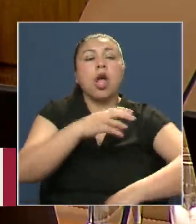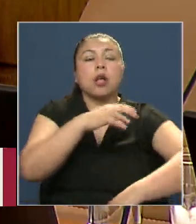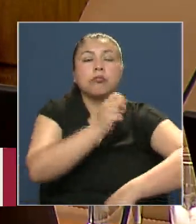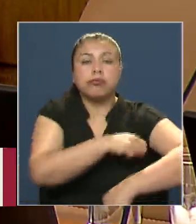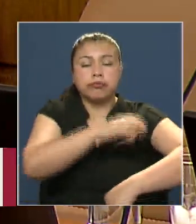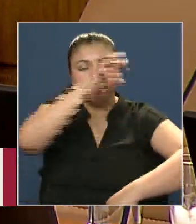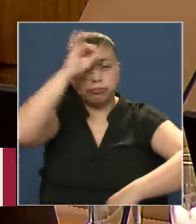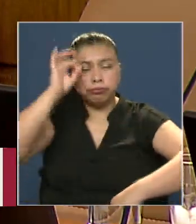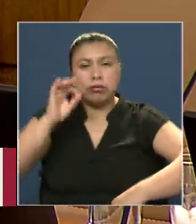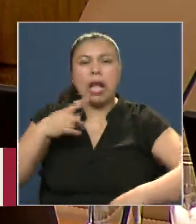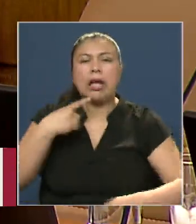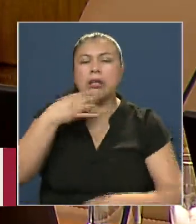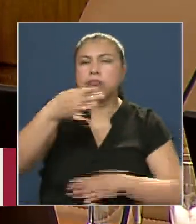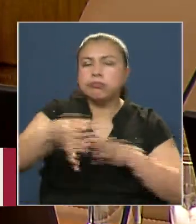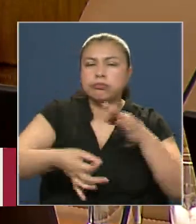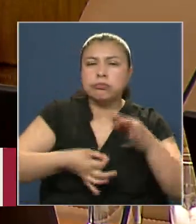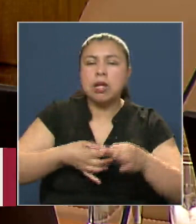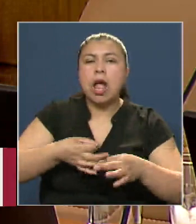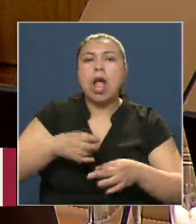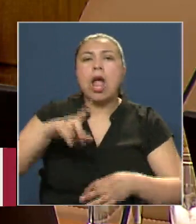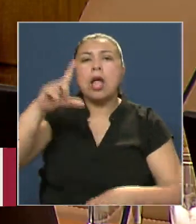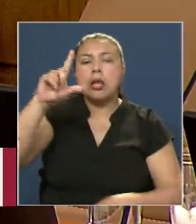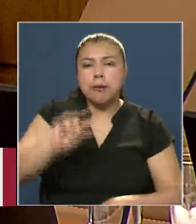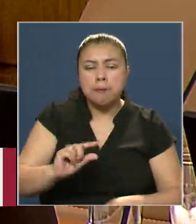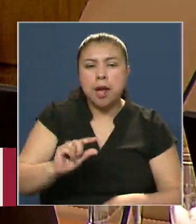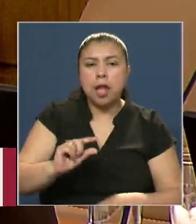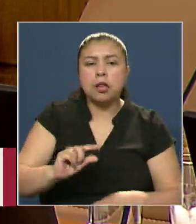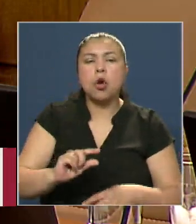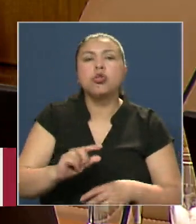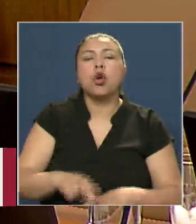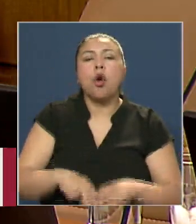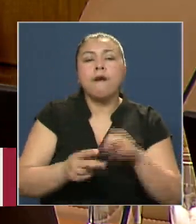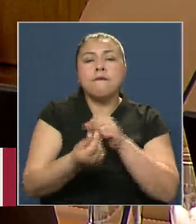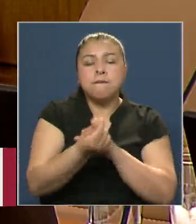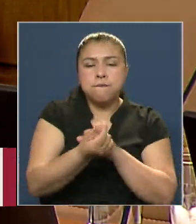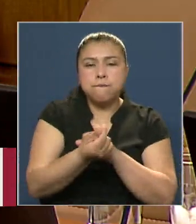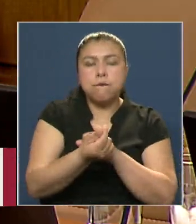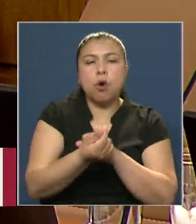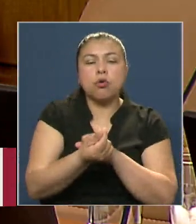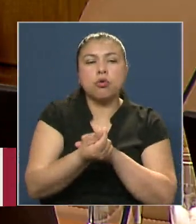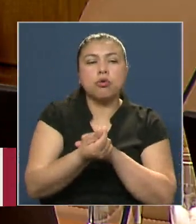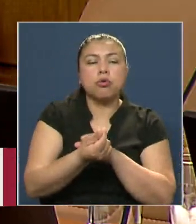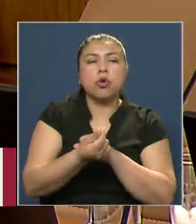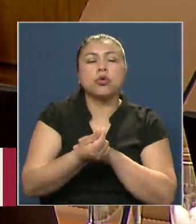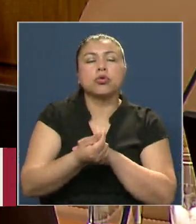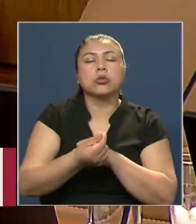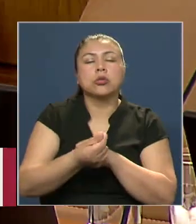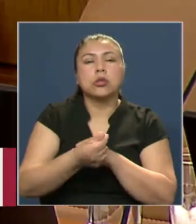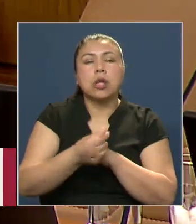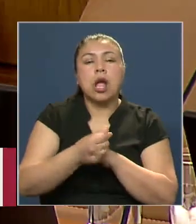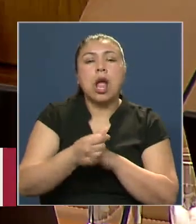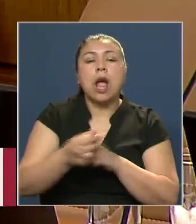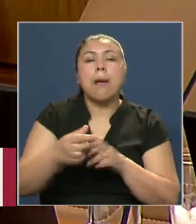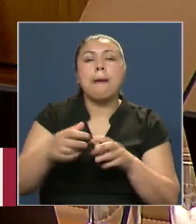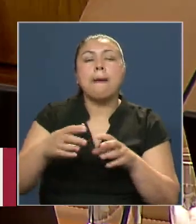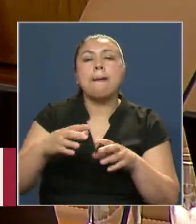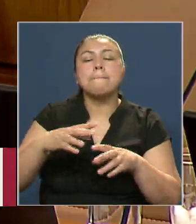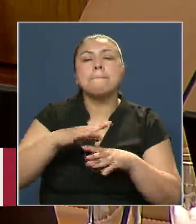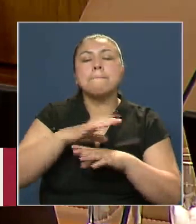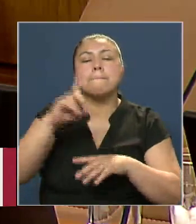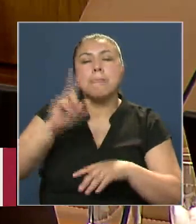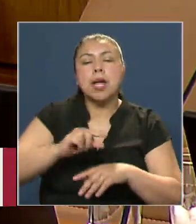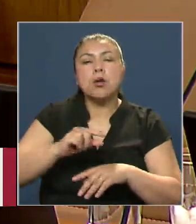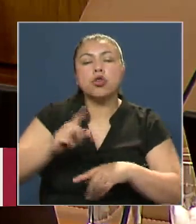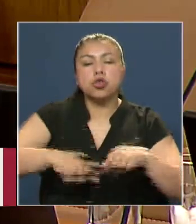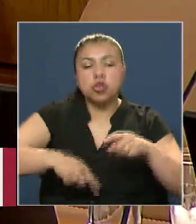la CONADI y le recorta los recursos para adquirir tierras que sabemos que es el fondo, el corazón del